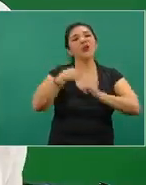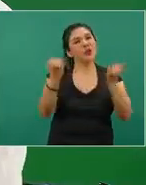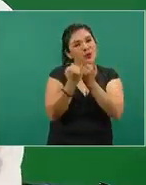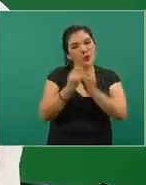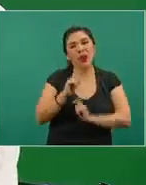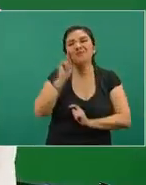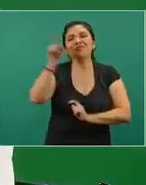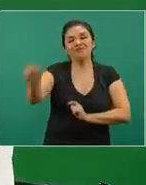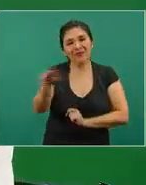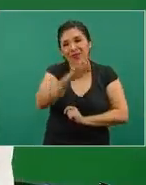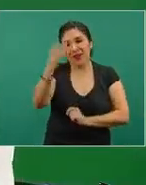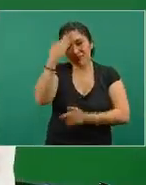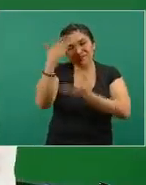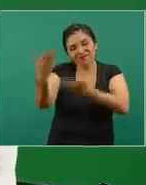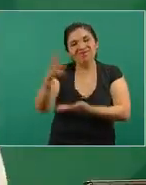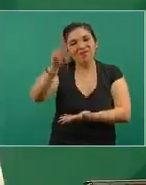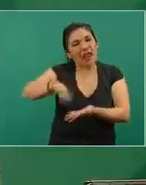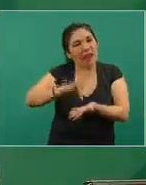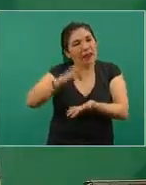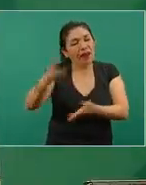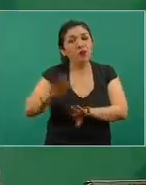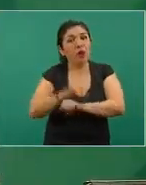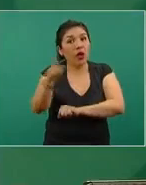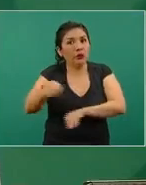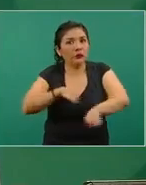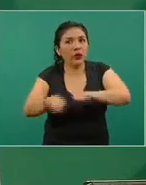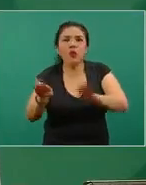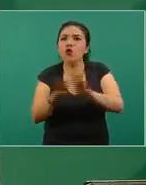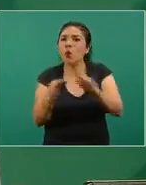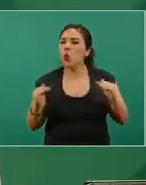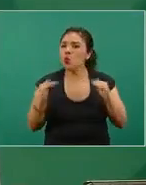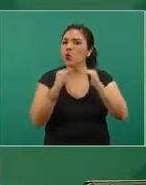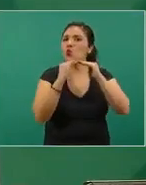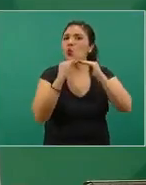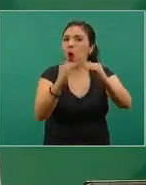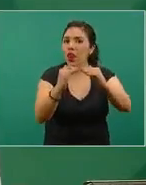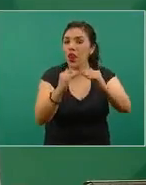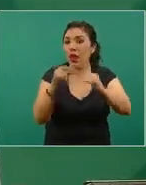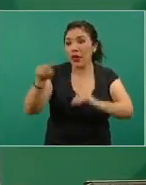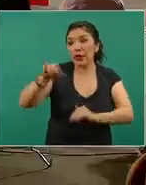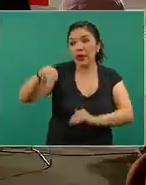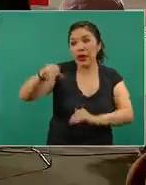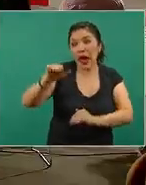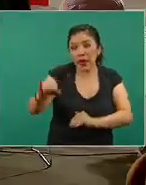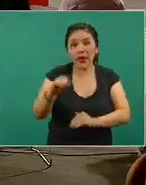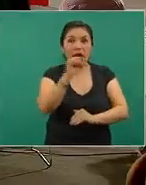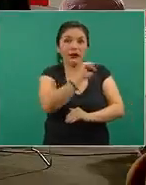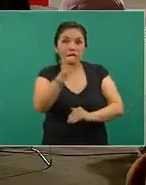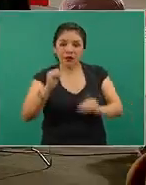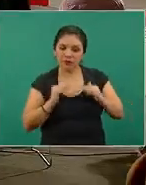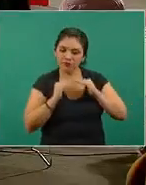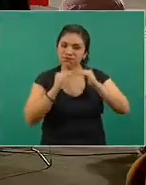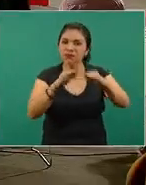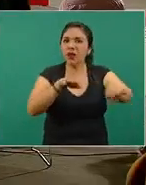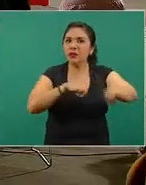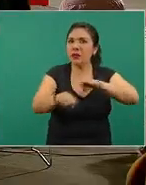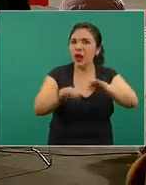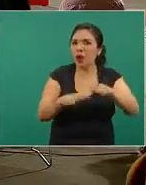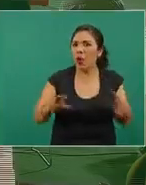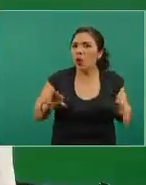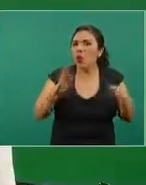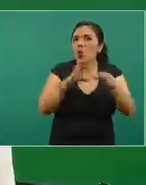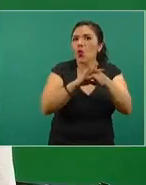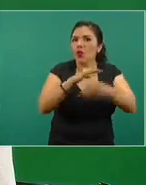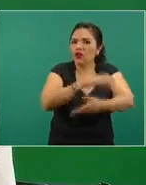INAI y apreciarle y agradecerle porque ha sido un trabajo de pares. Tanto el INAI como nosotros en el sistema de salud hemos trabajado mano a